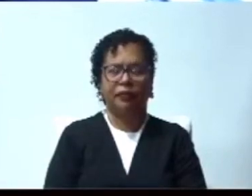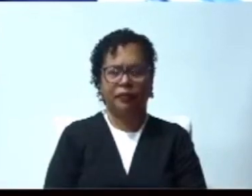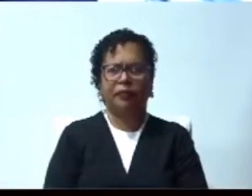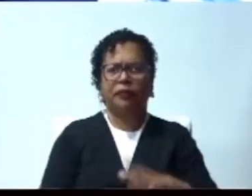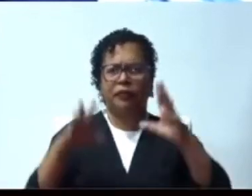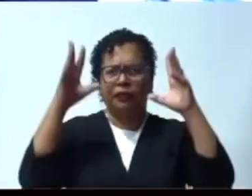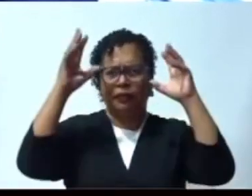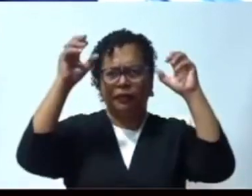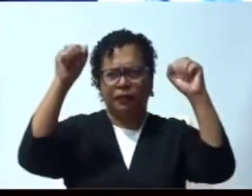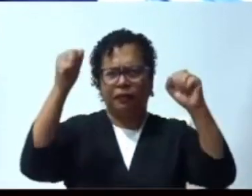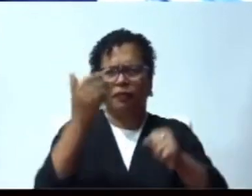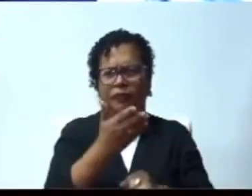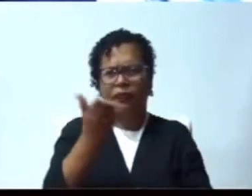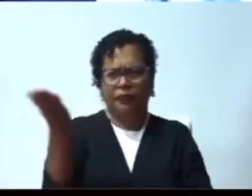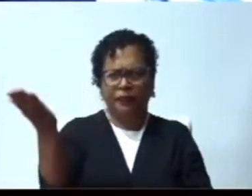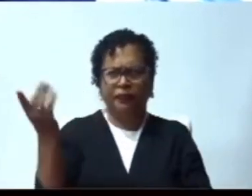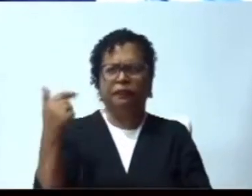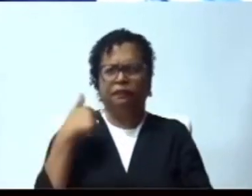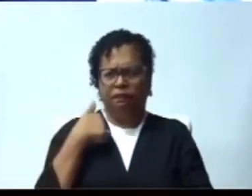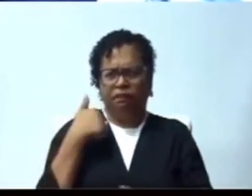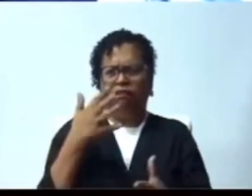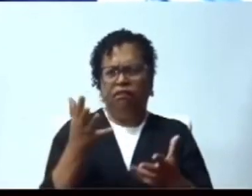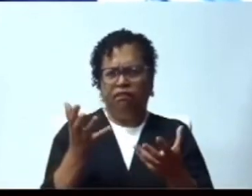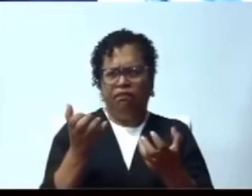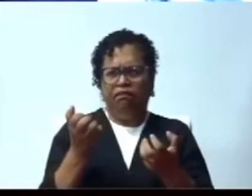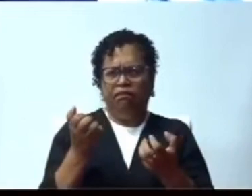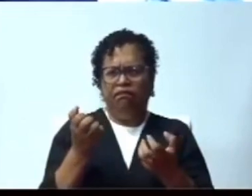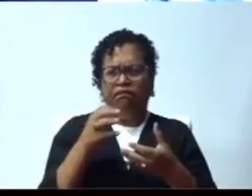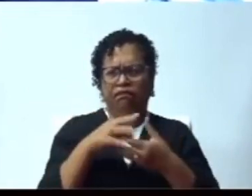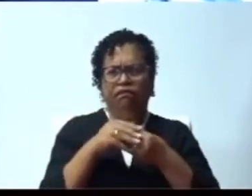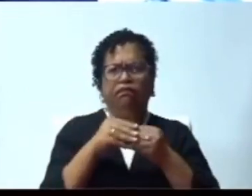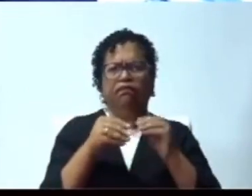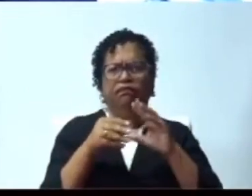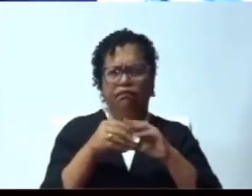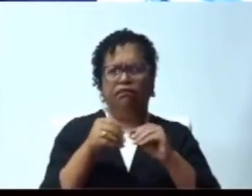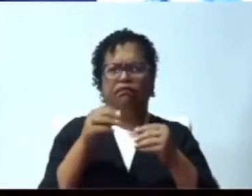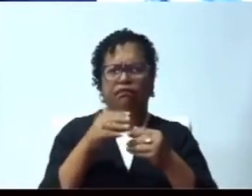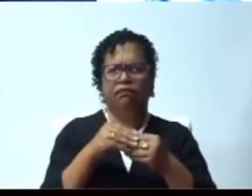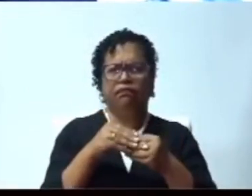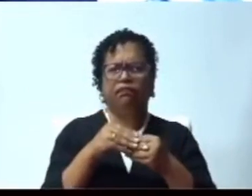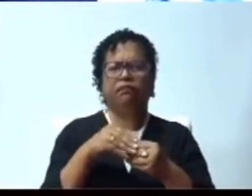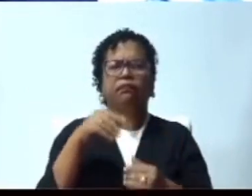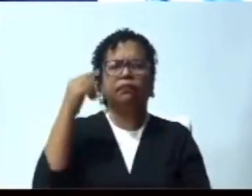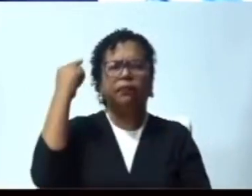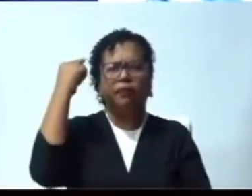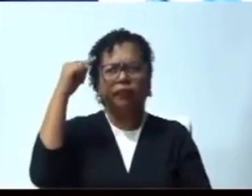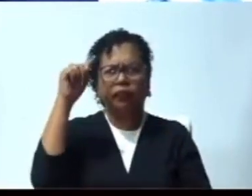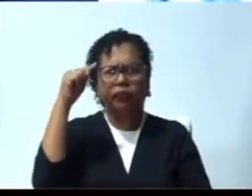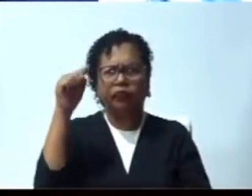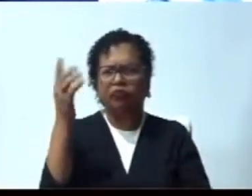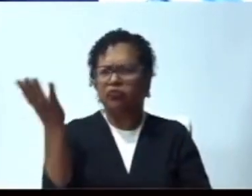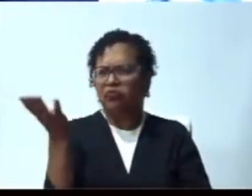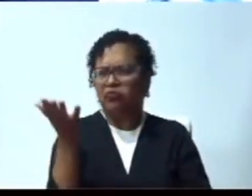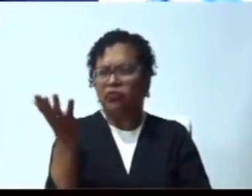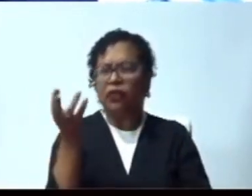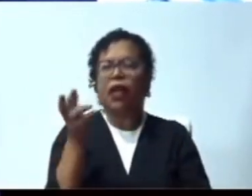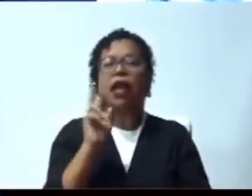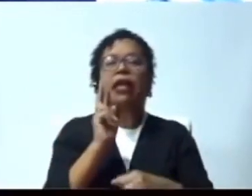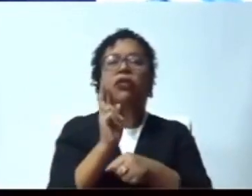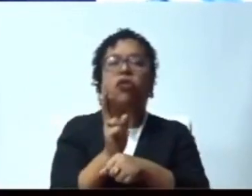turno para fortalecer el hecho de que las resoluciones se hayan